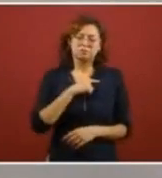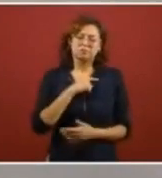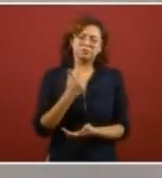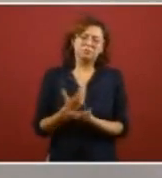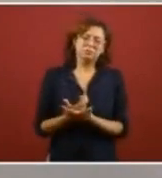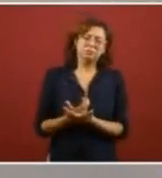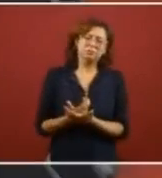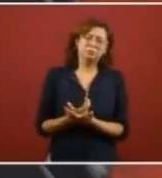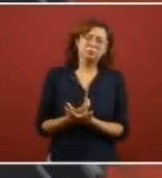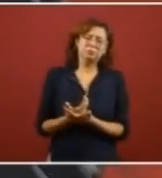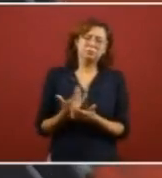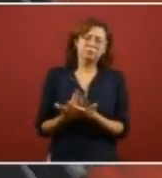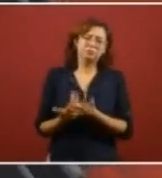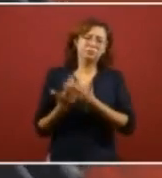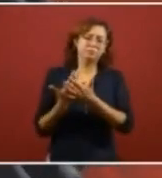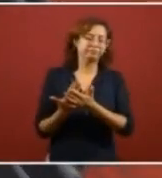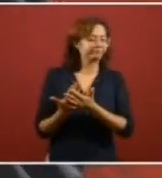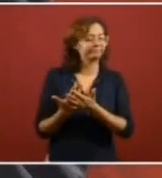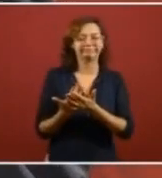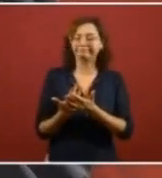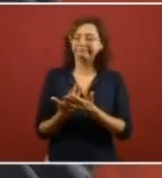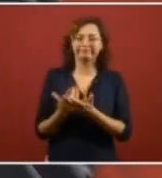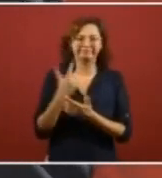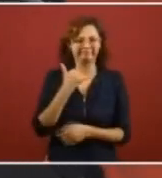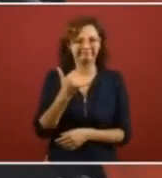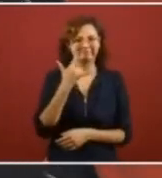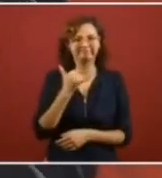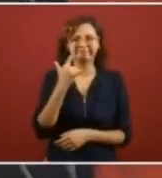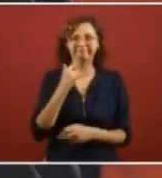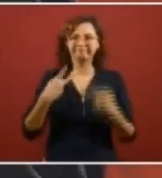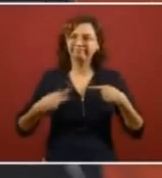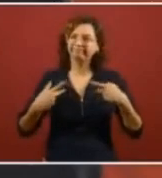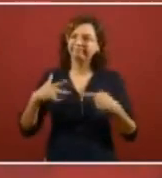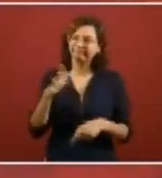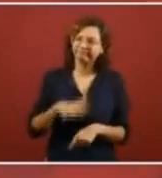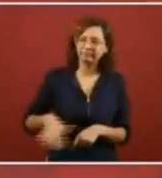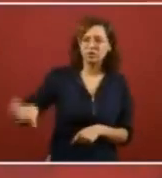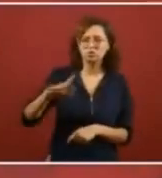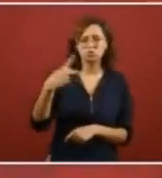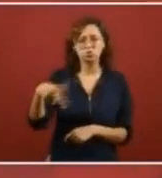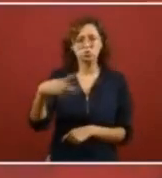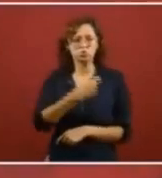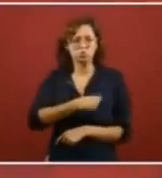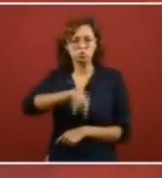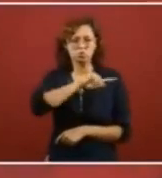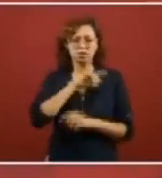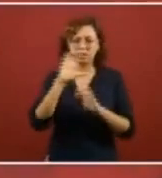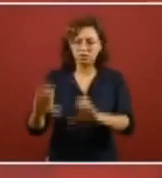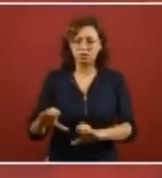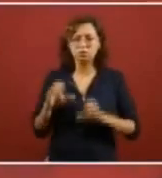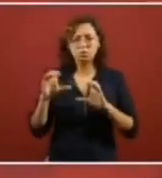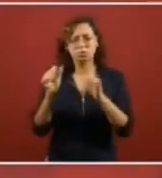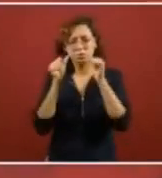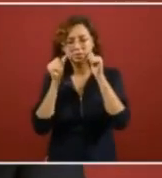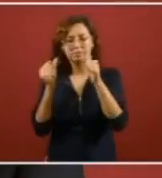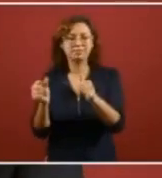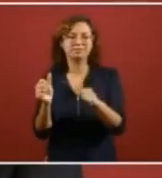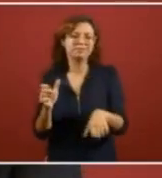vamos a cuidar la salud del pueblo, porque imagínense estar